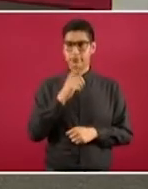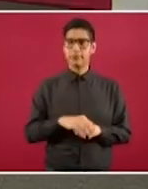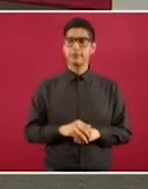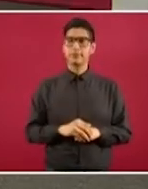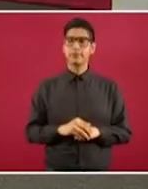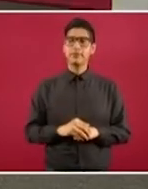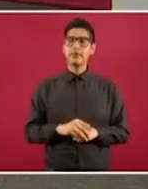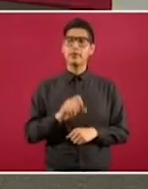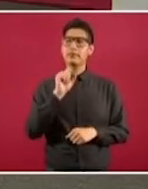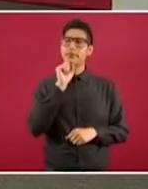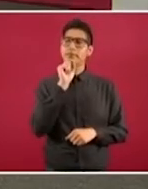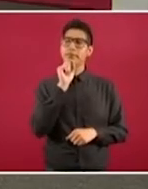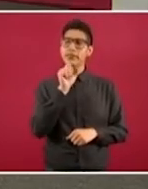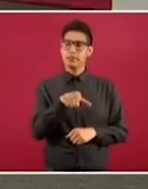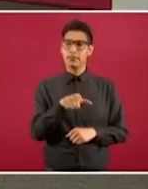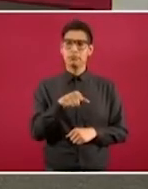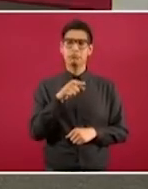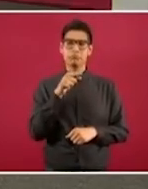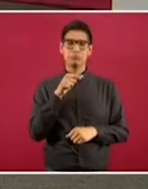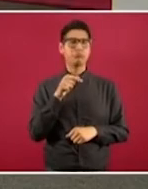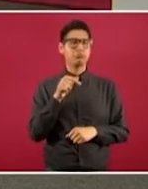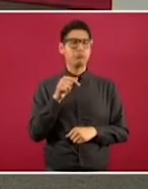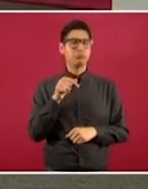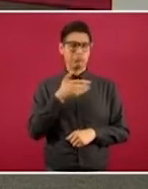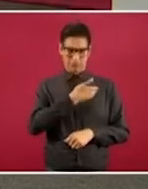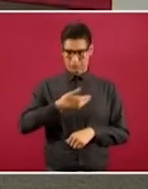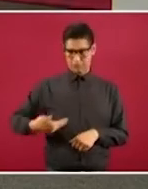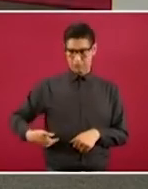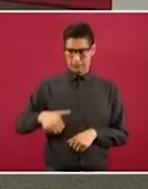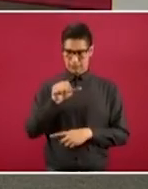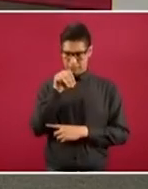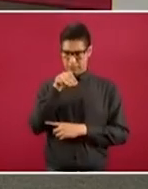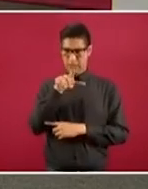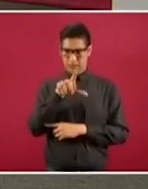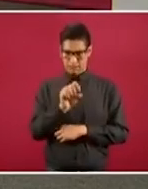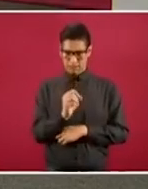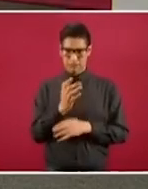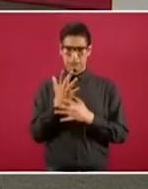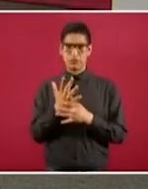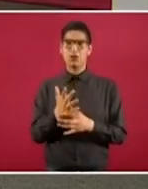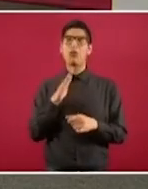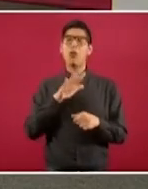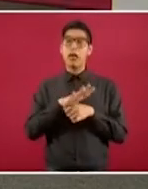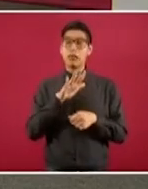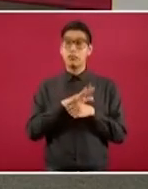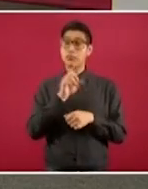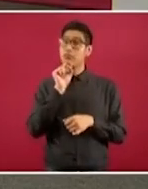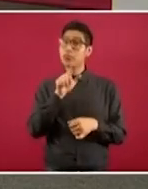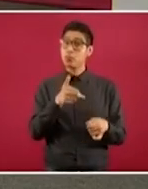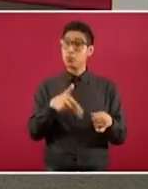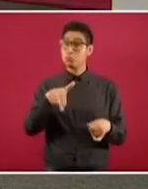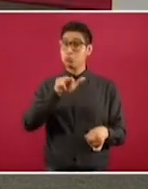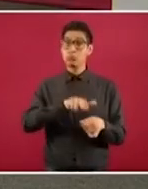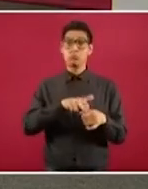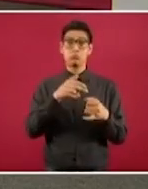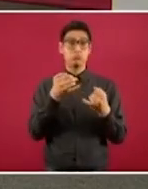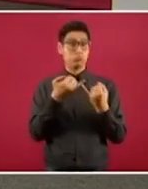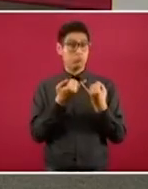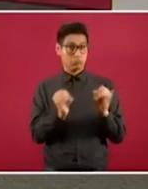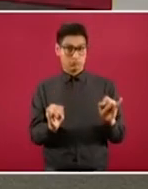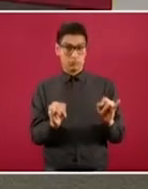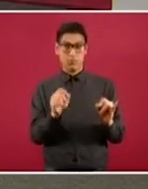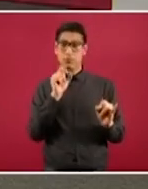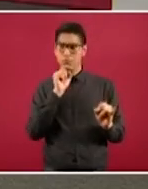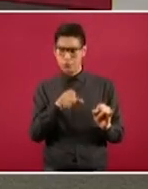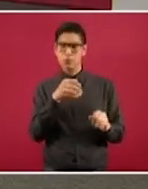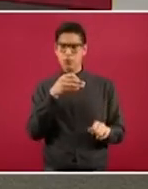Lo que el presidente dijo fue justamente de esos hospitales que serán habilitados y que han sido